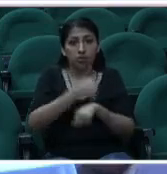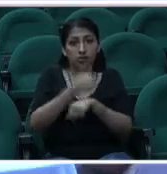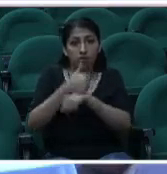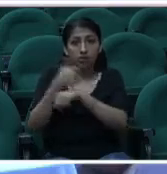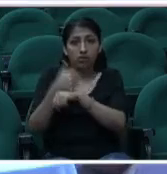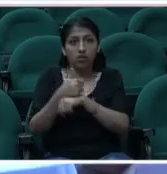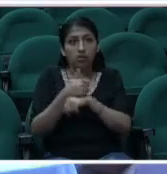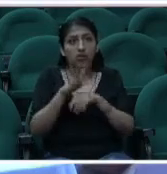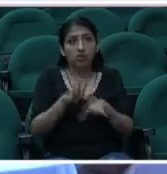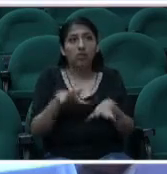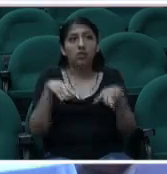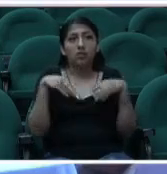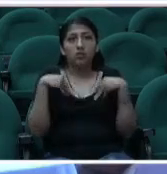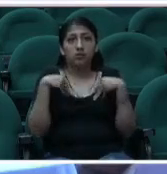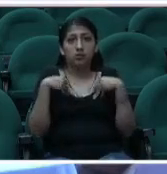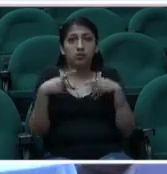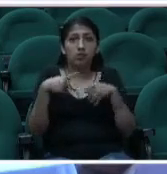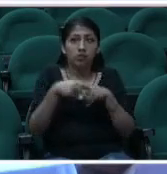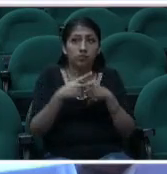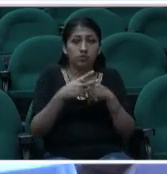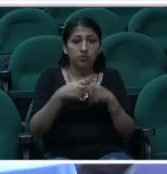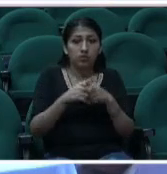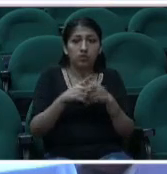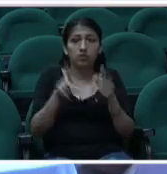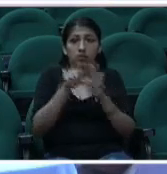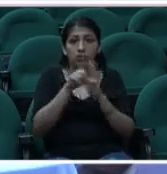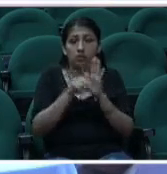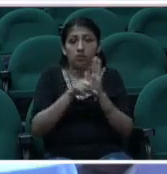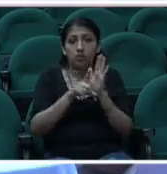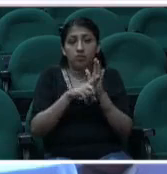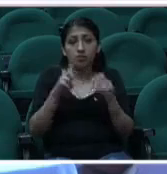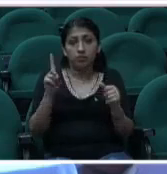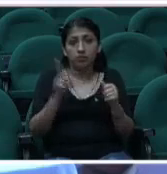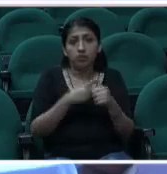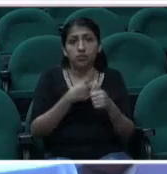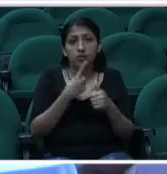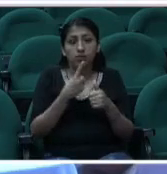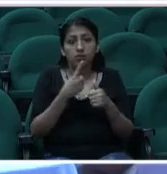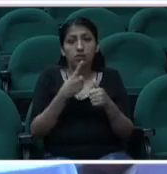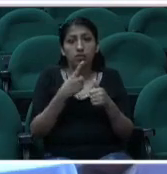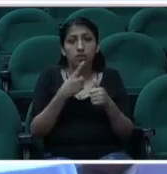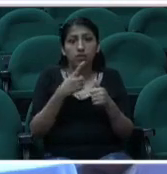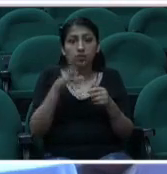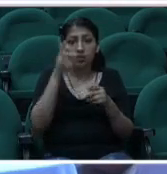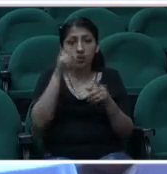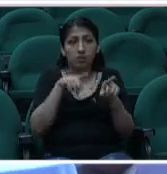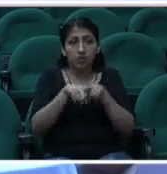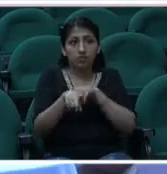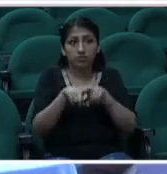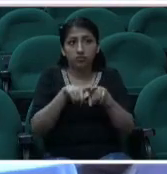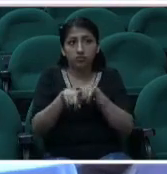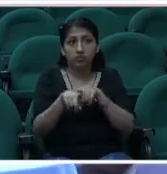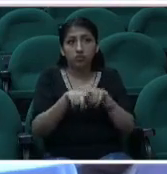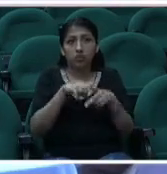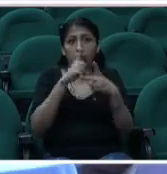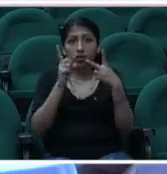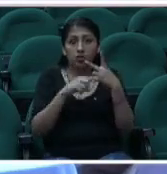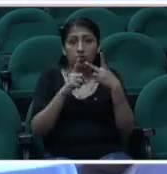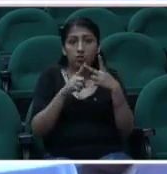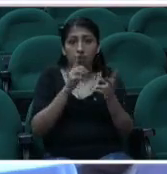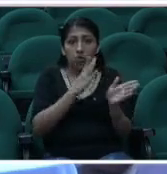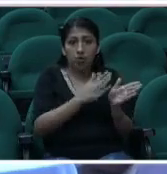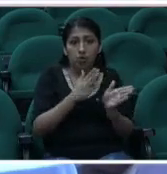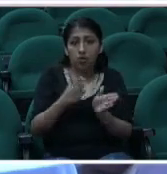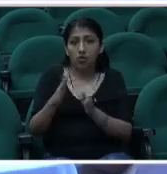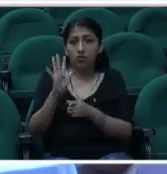aceptan ajustarse a las siguientes normas primero permitirse única y exclusivamente al sentido del debate segundo el orden de